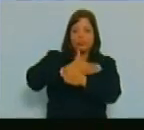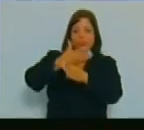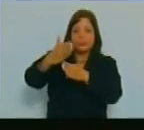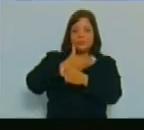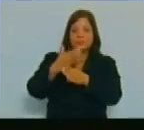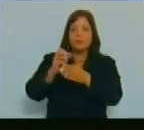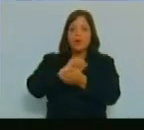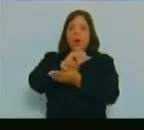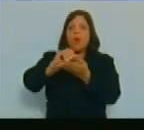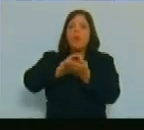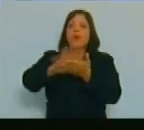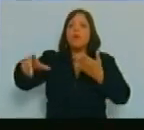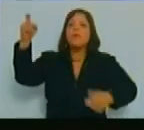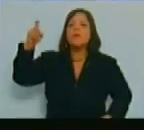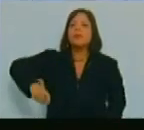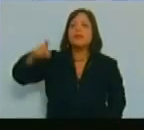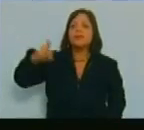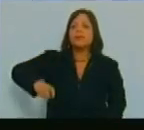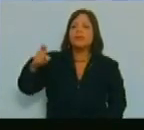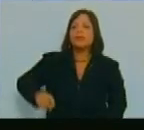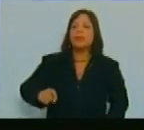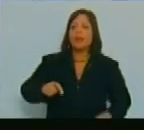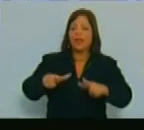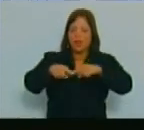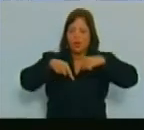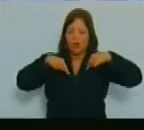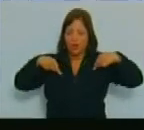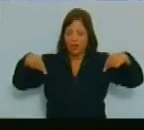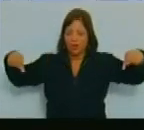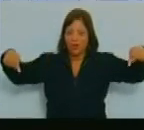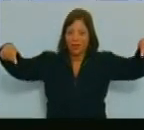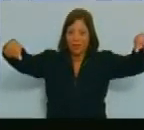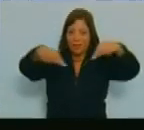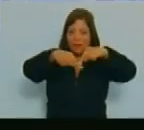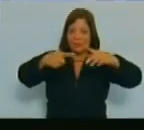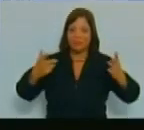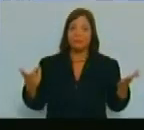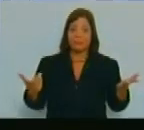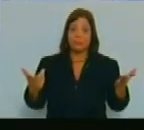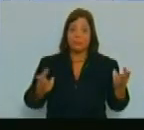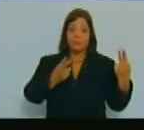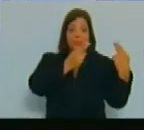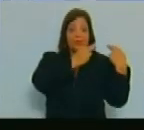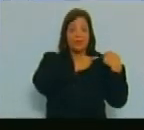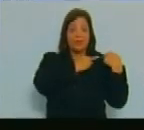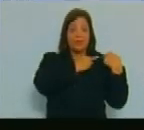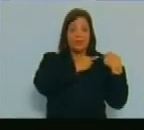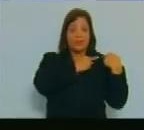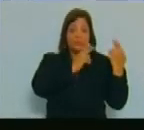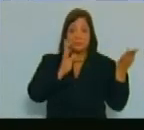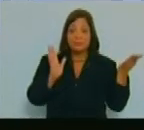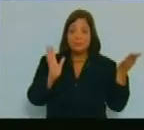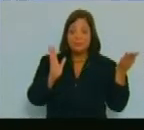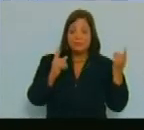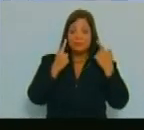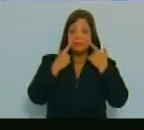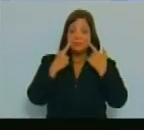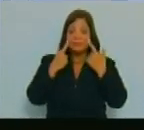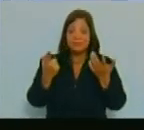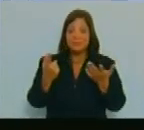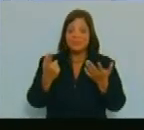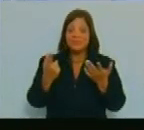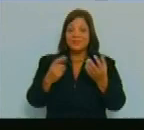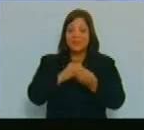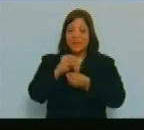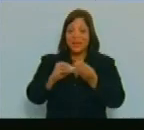resuelvan las necesidades de ese espacio territorial que la final viene a ser la mínima expresión territorial del que